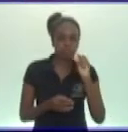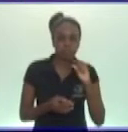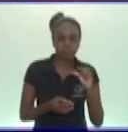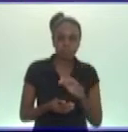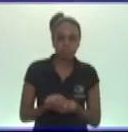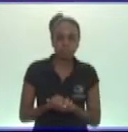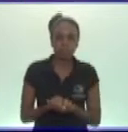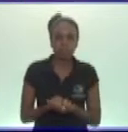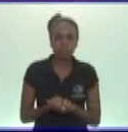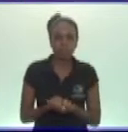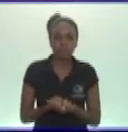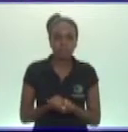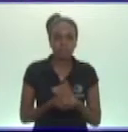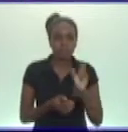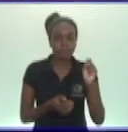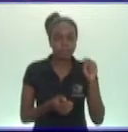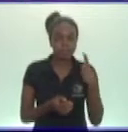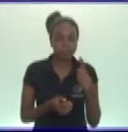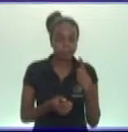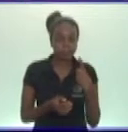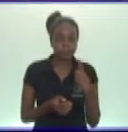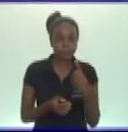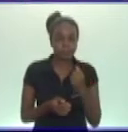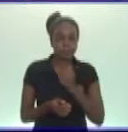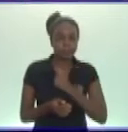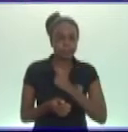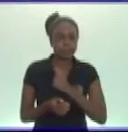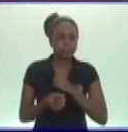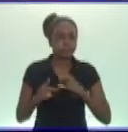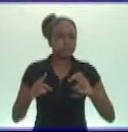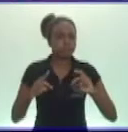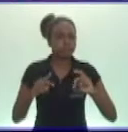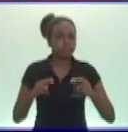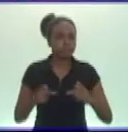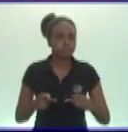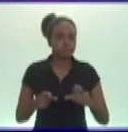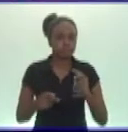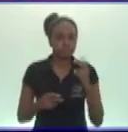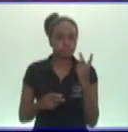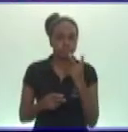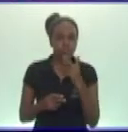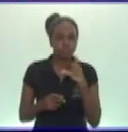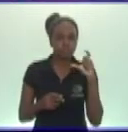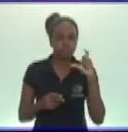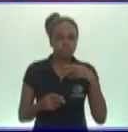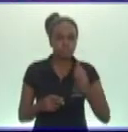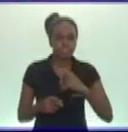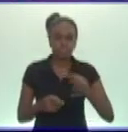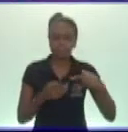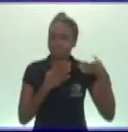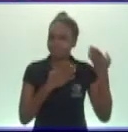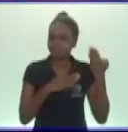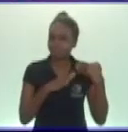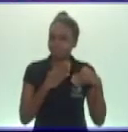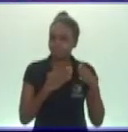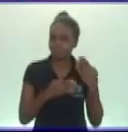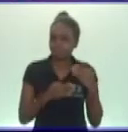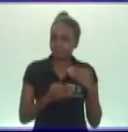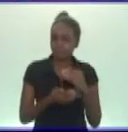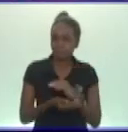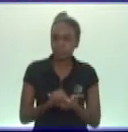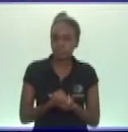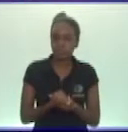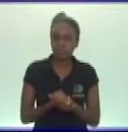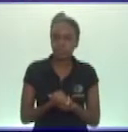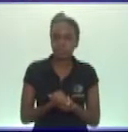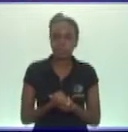entrar propiamente en la materia del día de hoy, quiero retomar con ustedes los dos últimos ejercicios que fueron proyectados, es decir, puestos